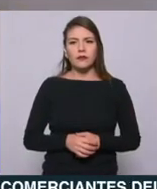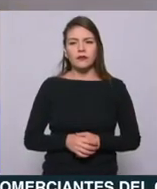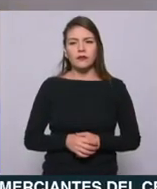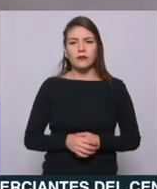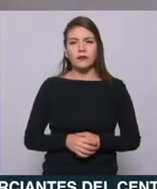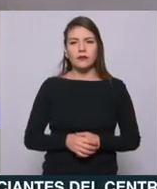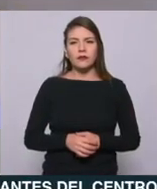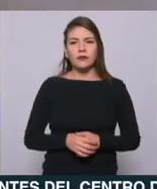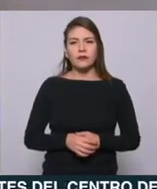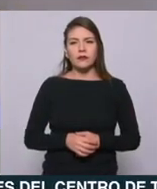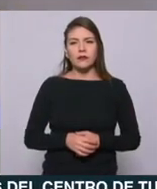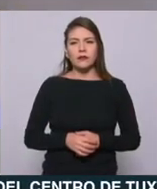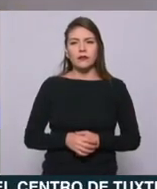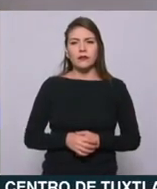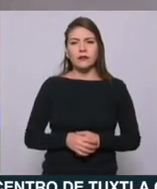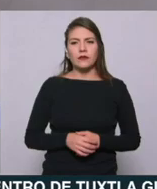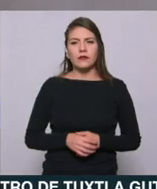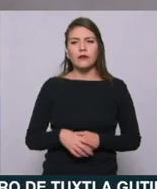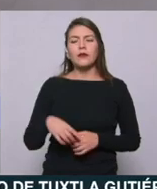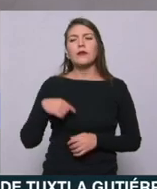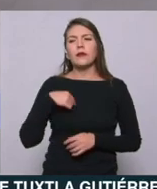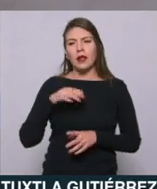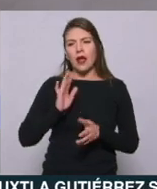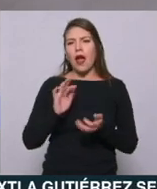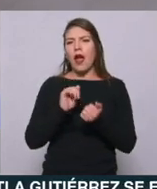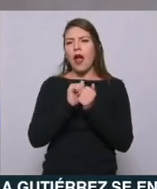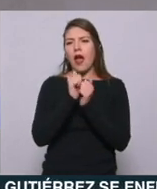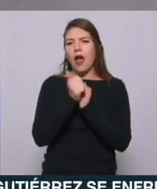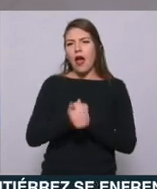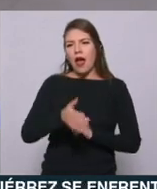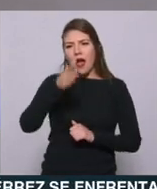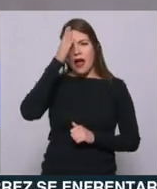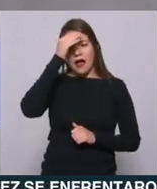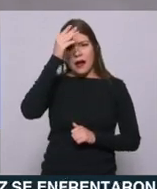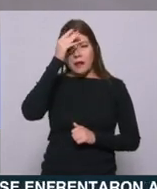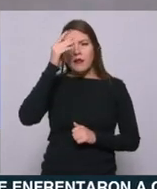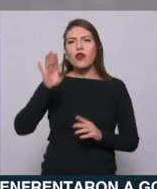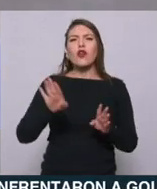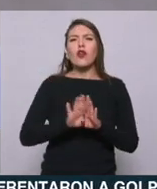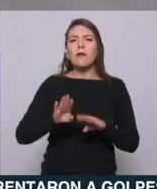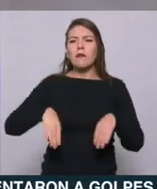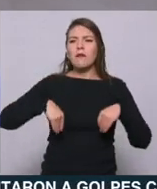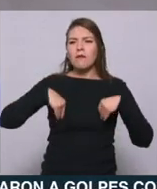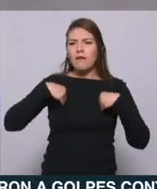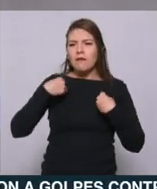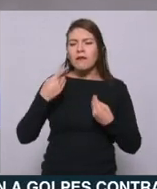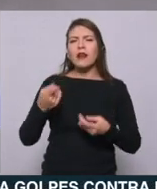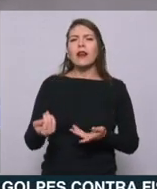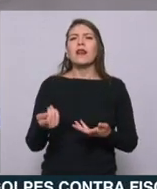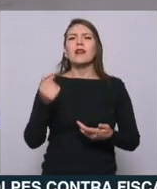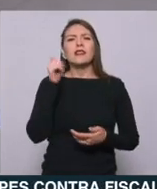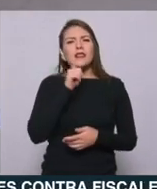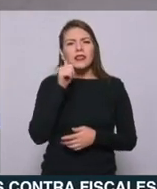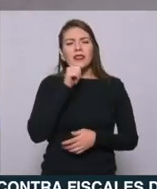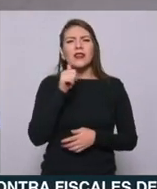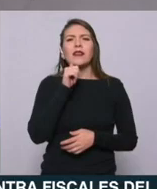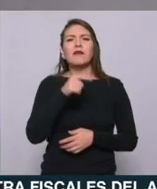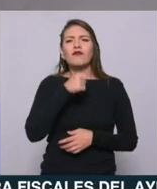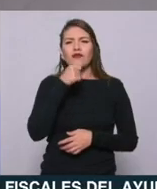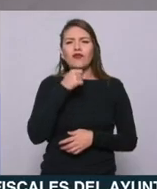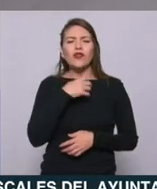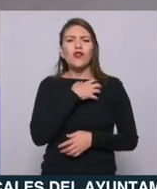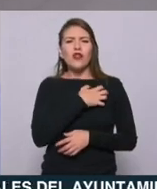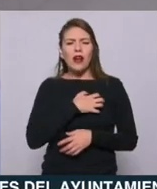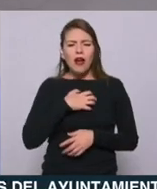He aprendido a vivir como debemos vivir las personas de la tercera edad, contentas, hermanables, con